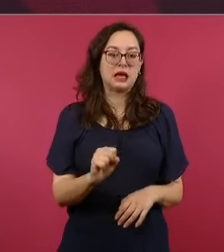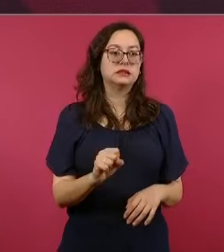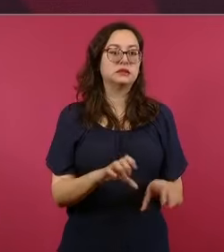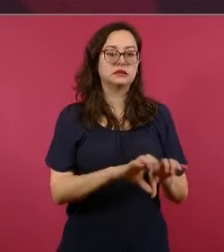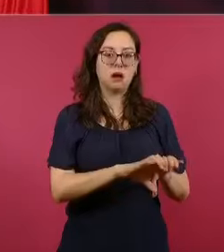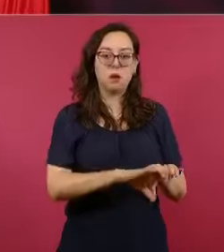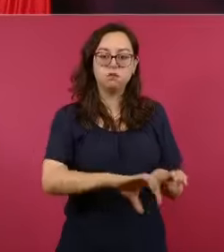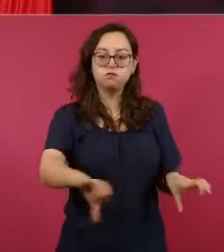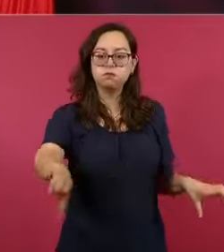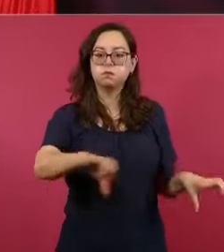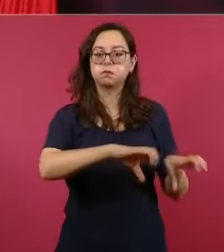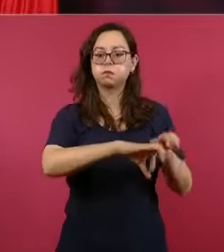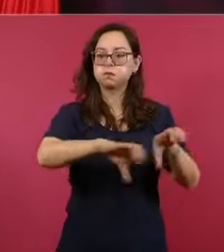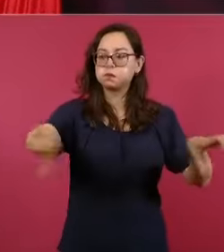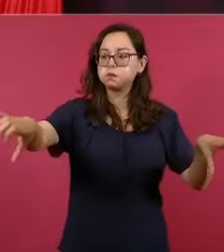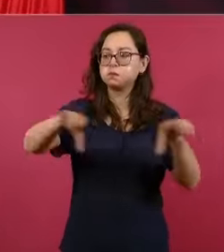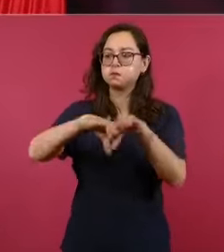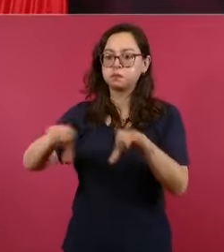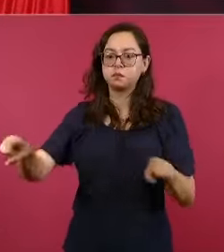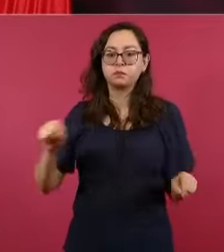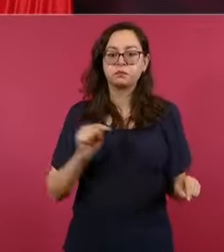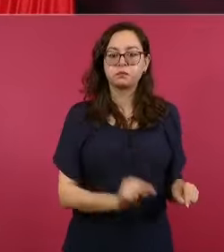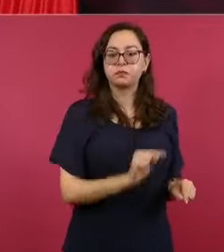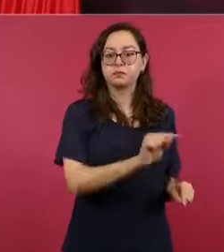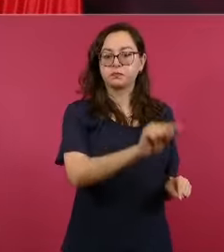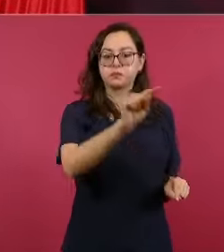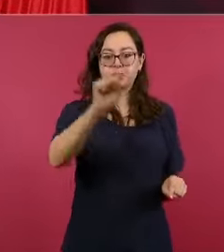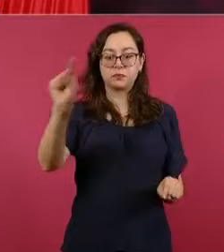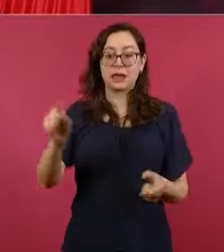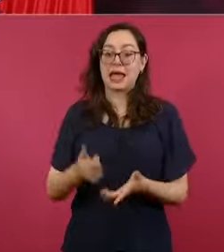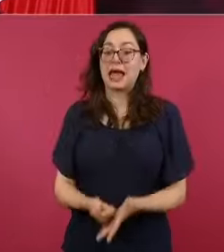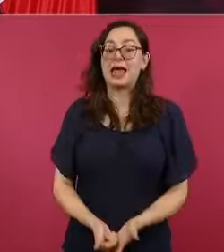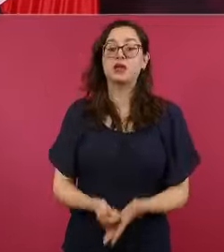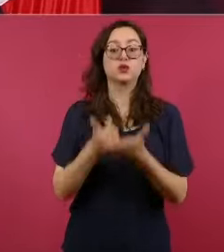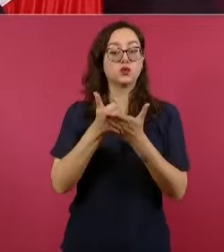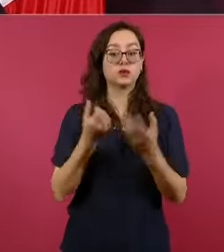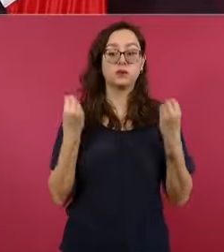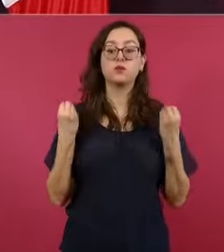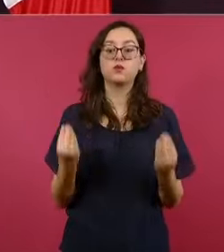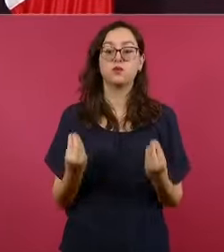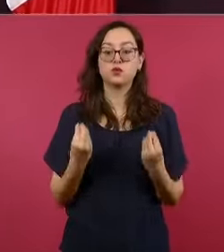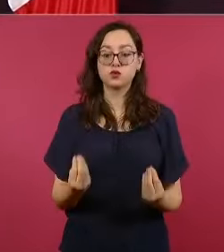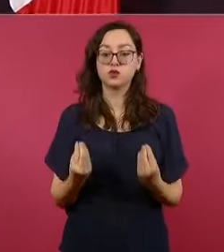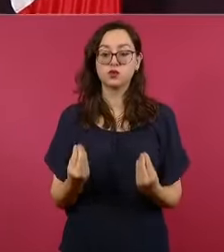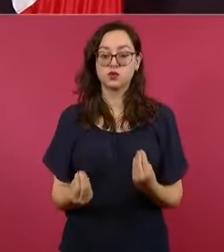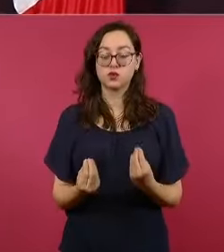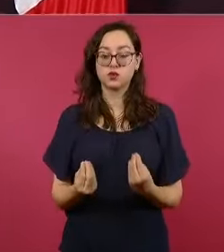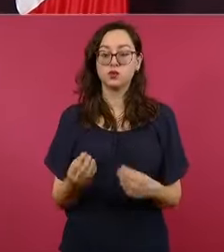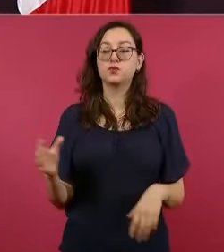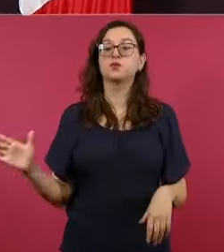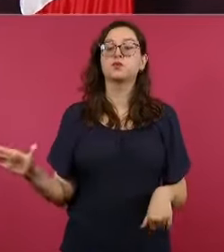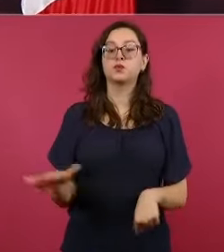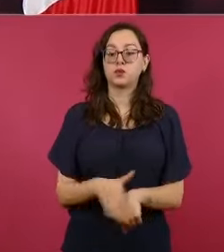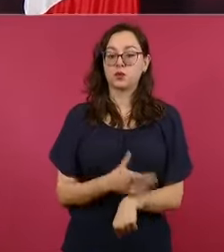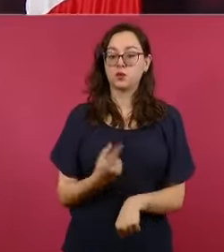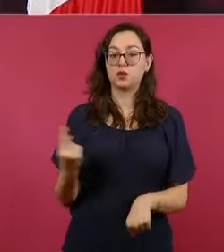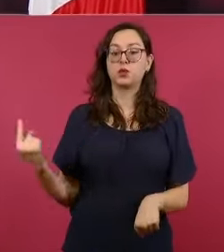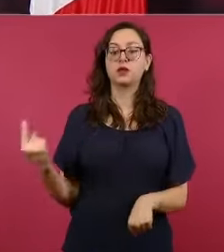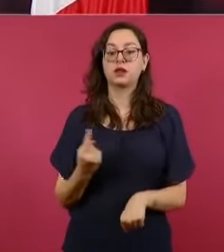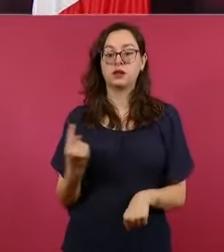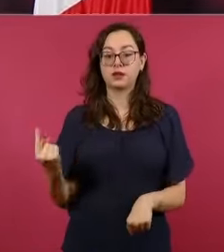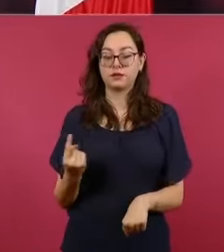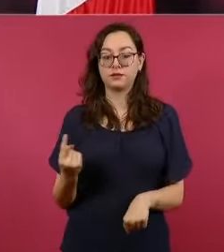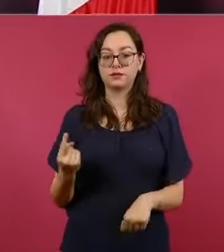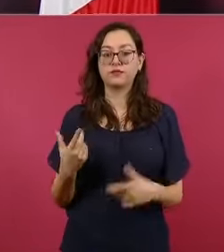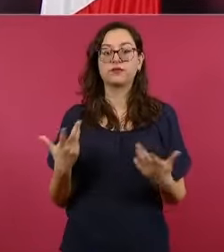porque en los últimos tiempos ha habido una reducción del